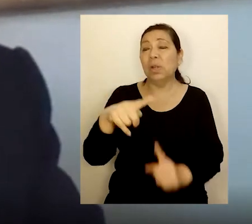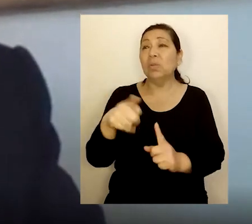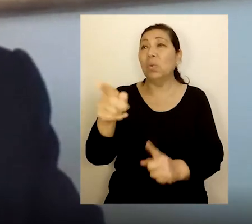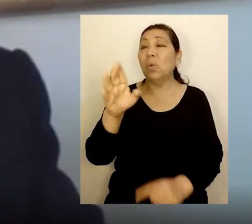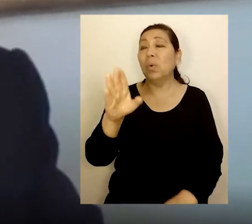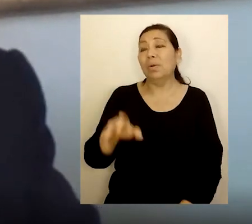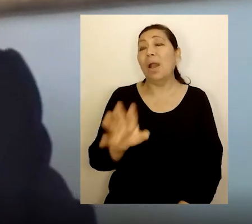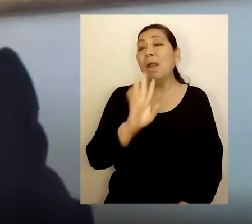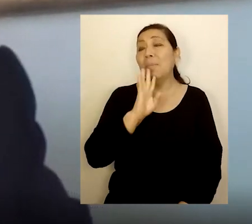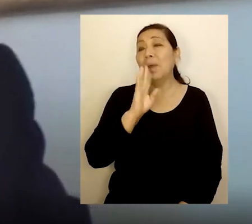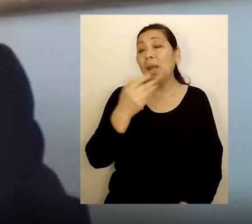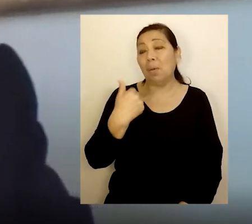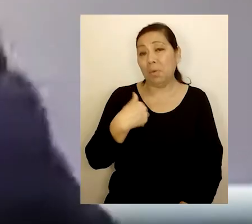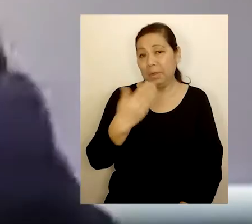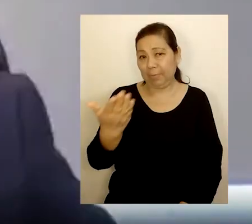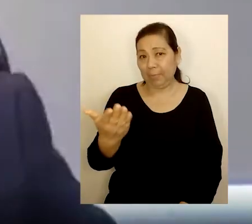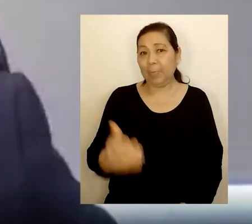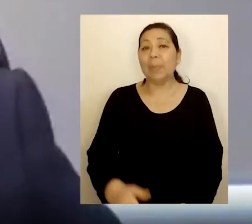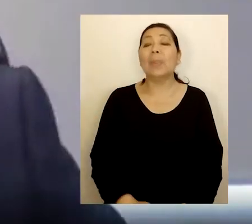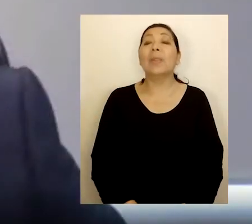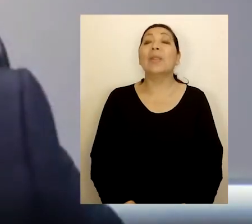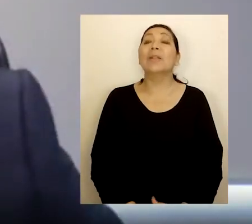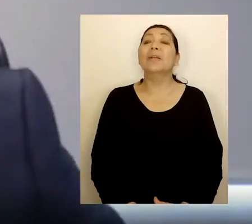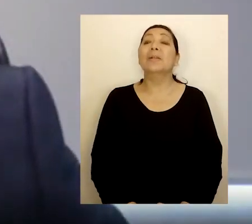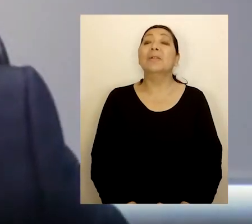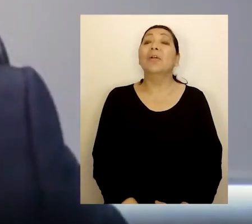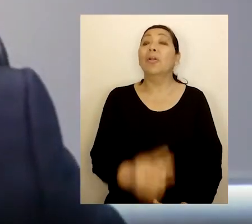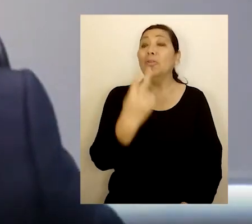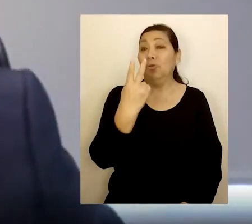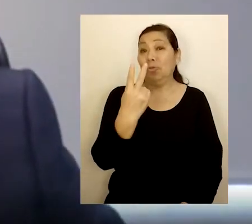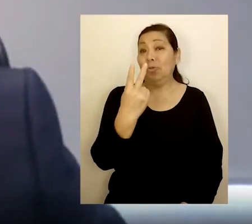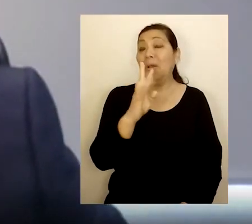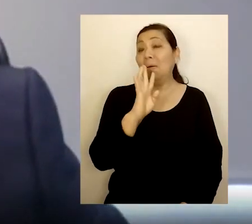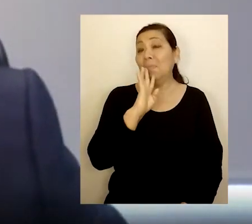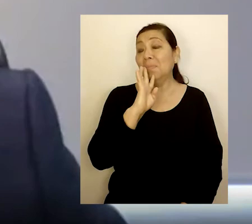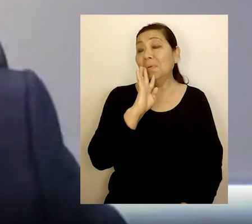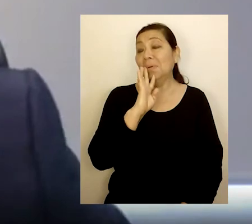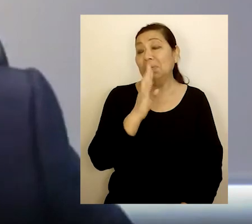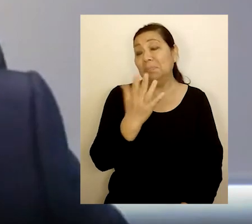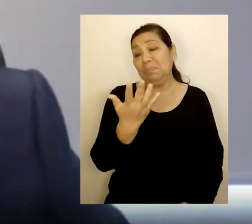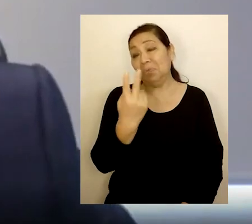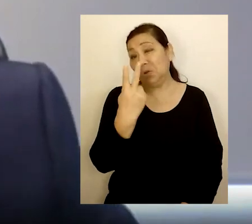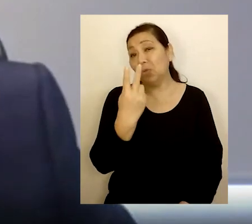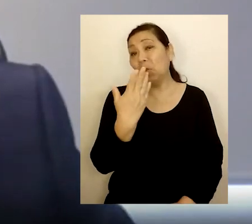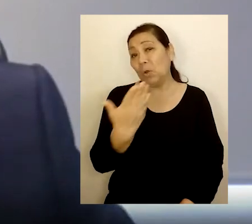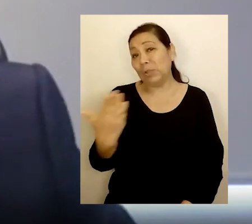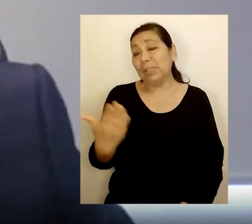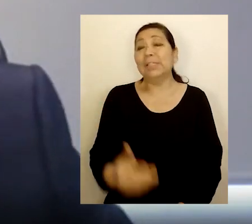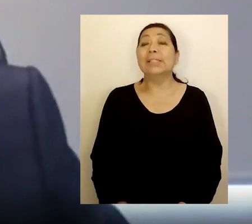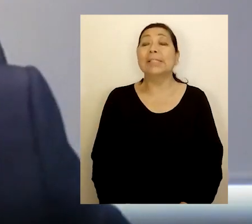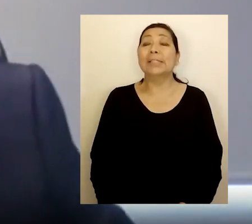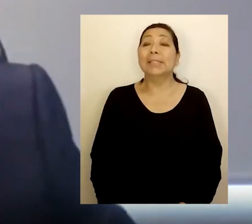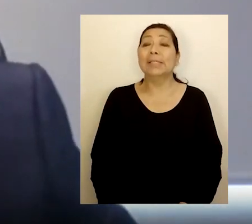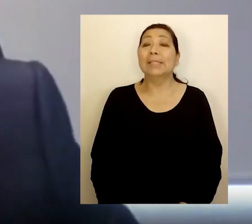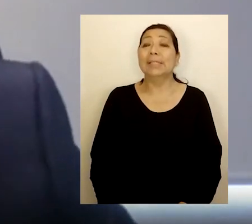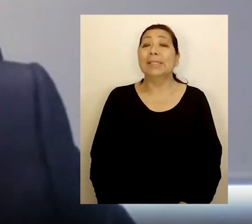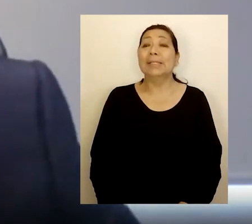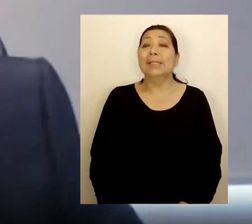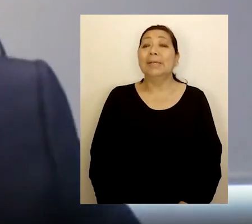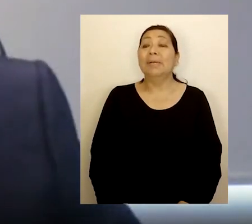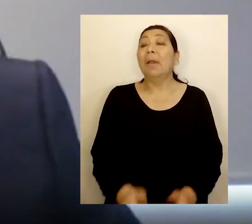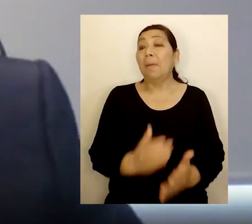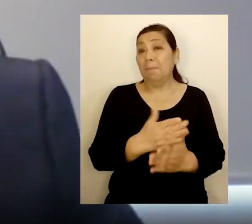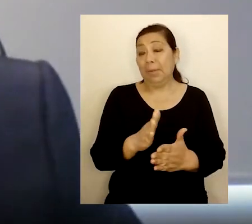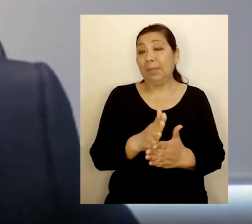abogado? Ahí... dos comentarios principalmente, ¿no? Que